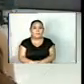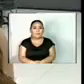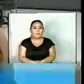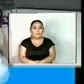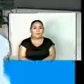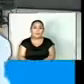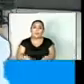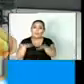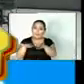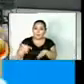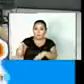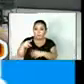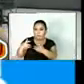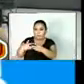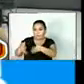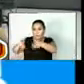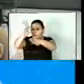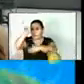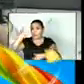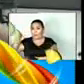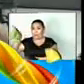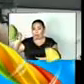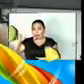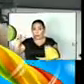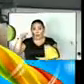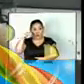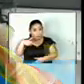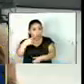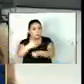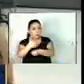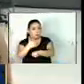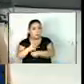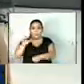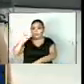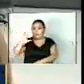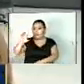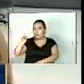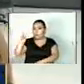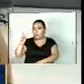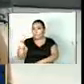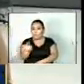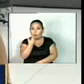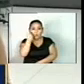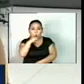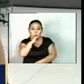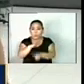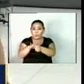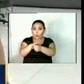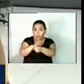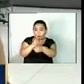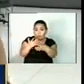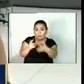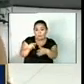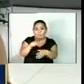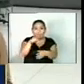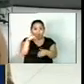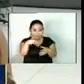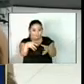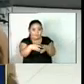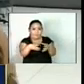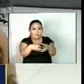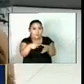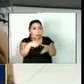gracias compañeros de la ARNA en Guatemala continuamos con 502 casos activos de personas que han sido contagiadas de COVID-19